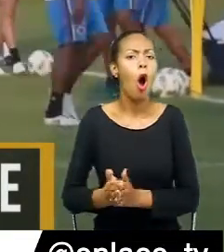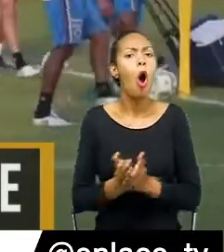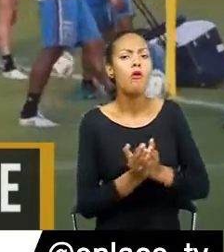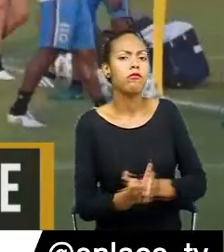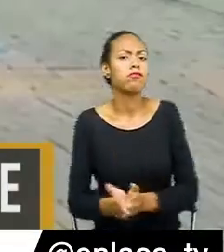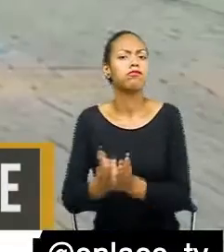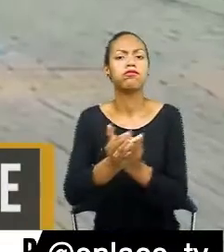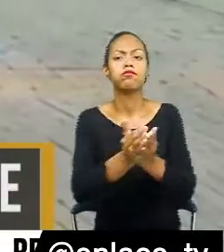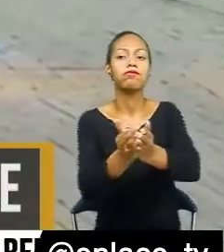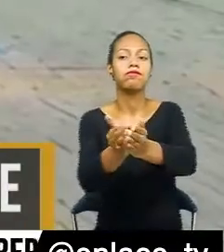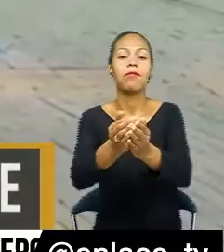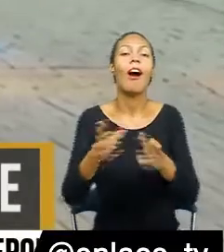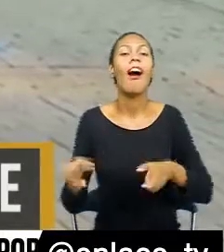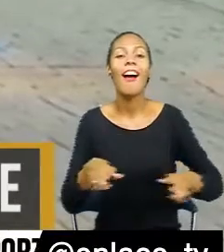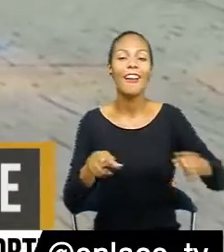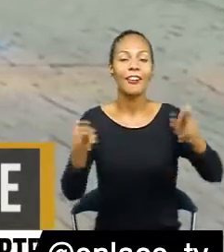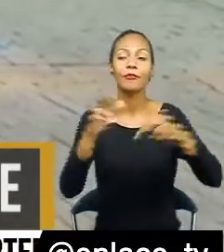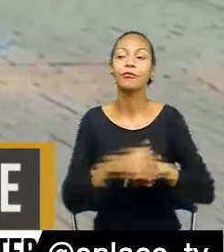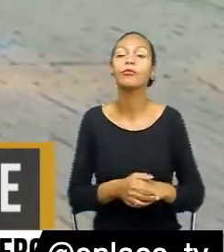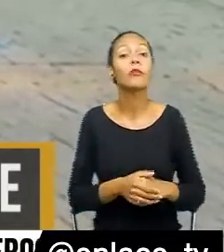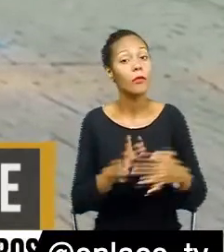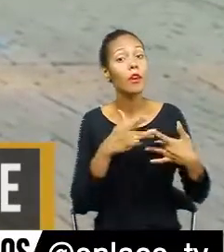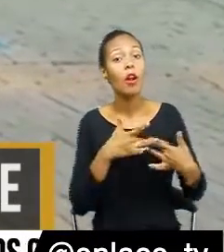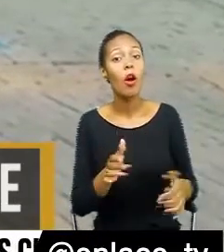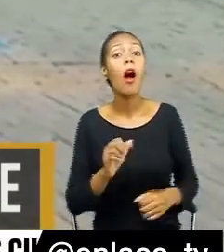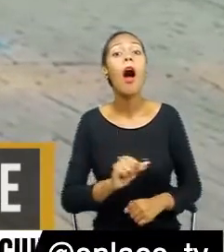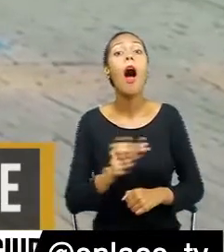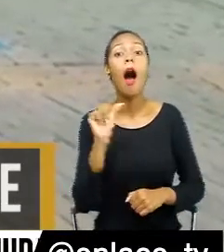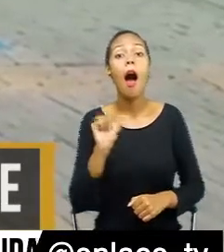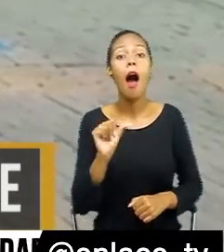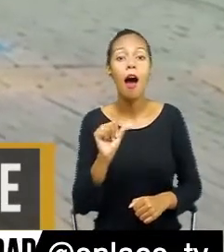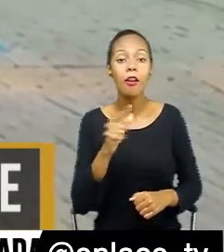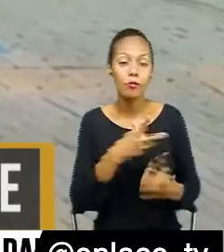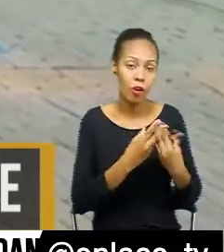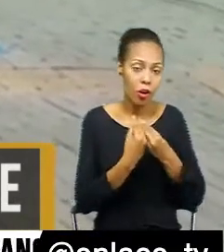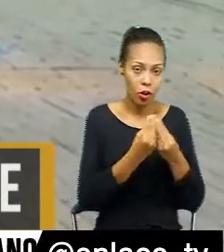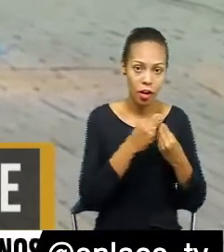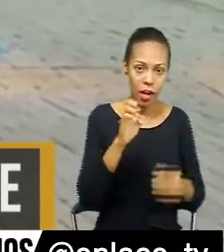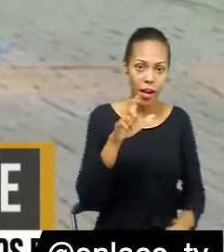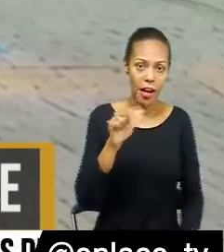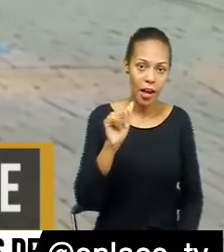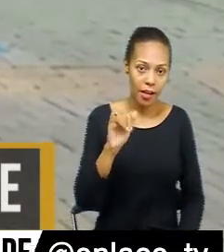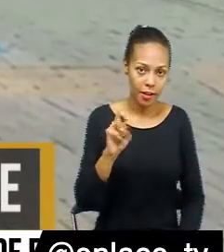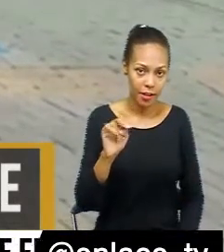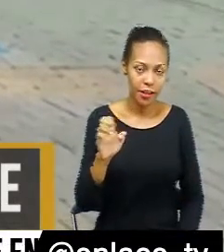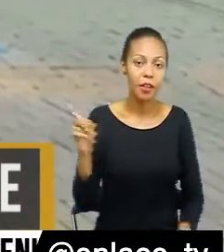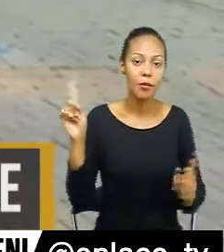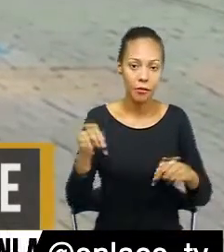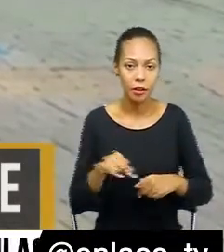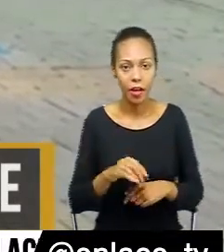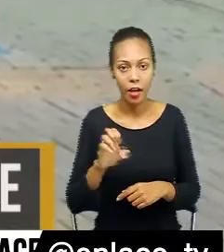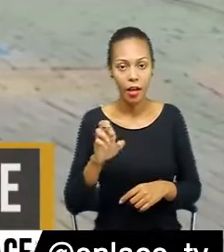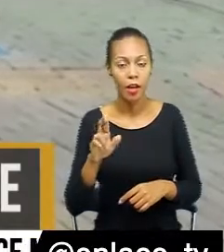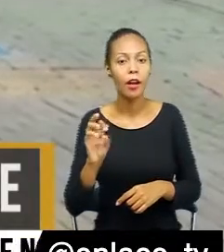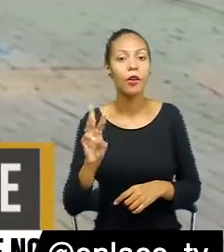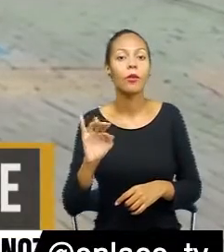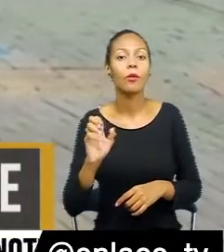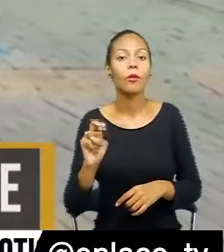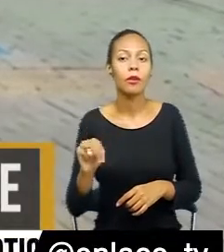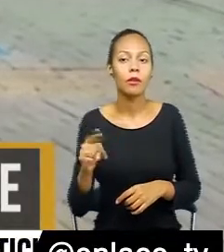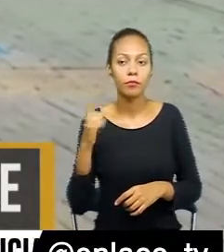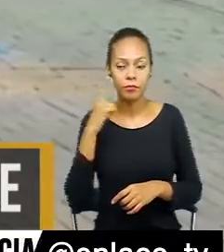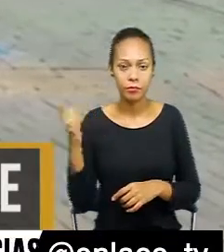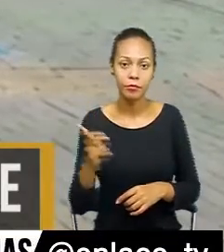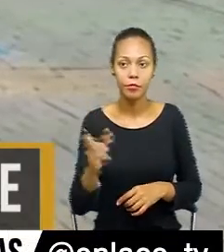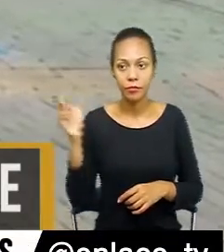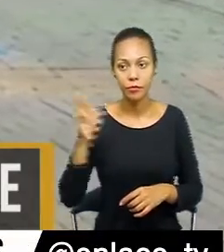Magdalena. Saludo al concejal, a la concejala Elaine Jiménez y también al exconcejal Erwin Jiménez. David Ospina, guardameta en